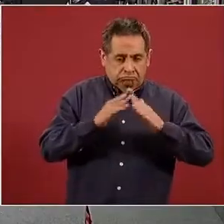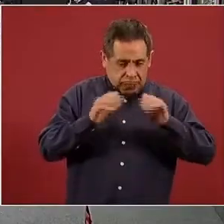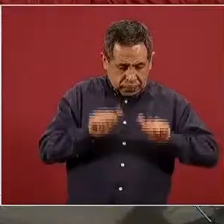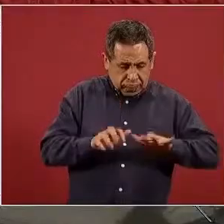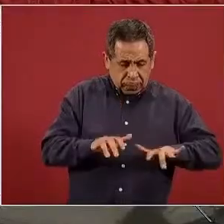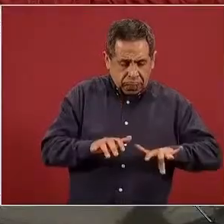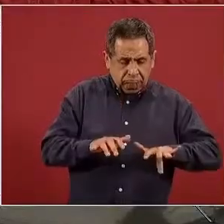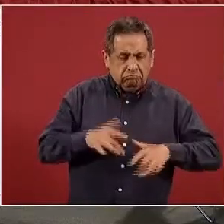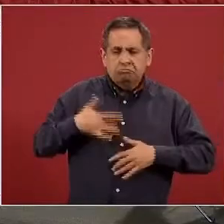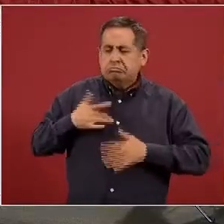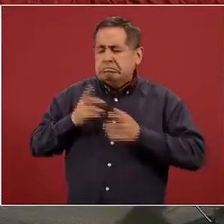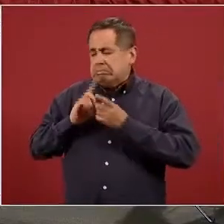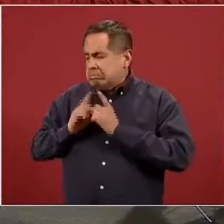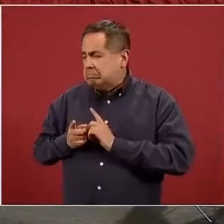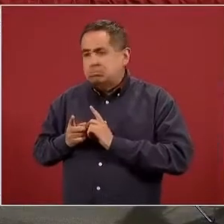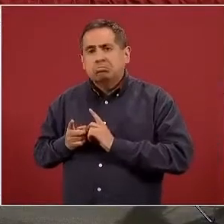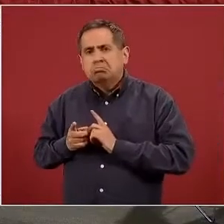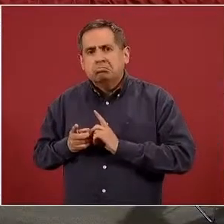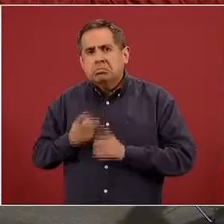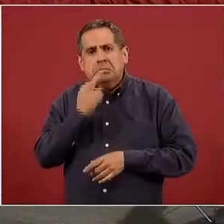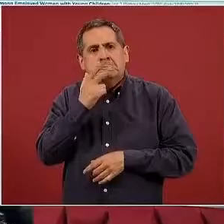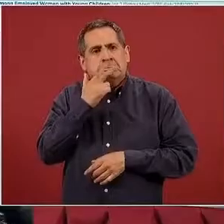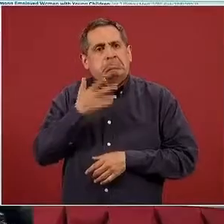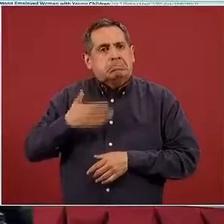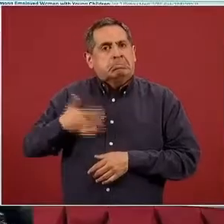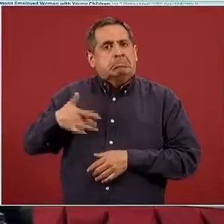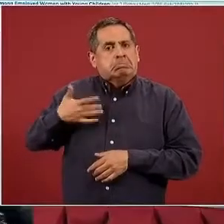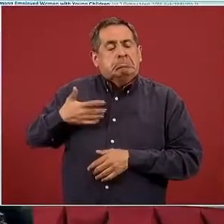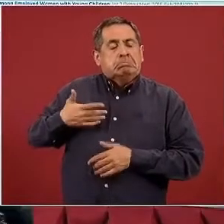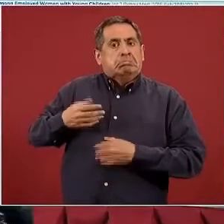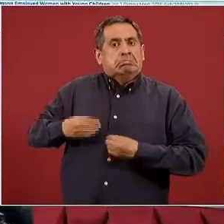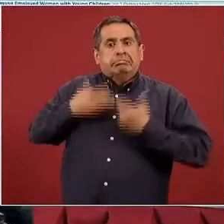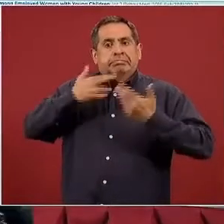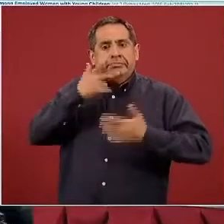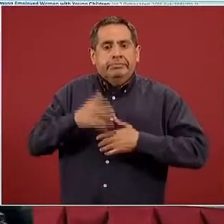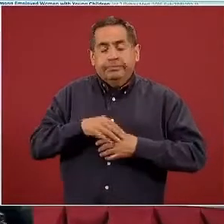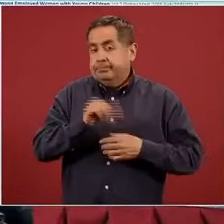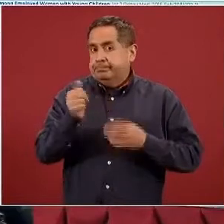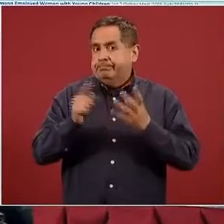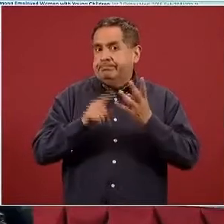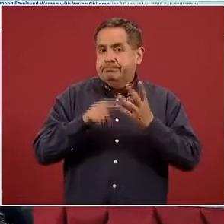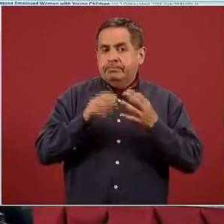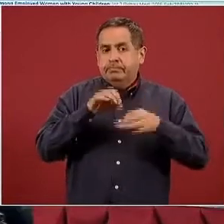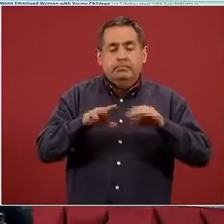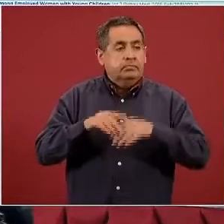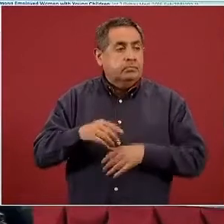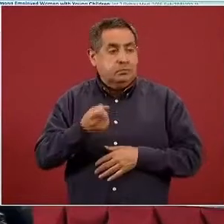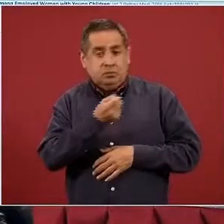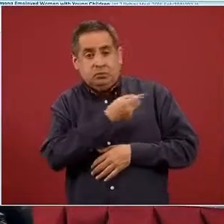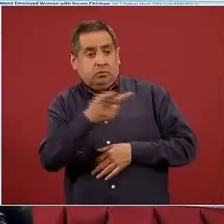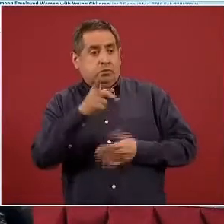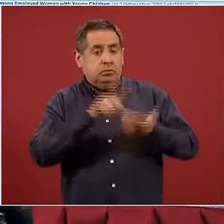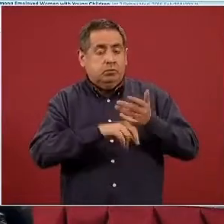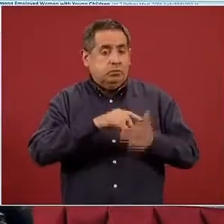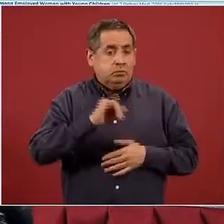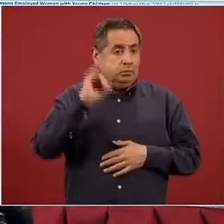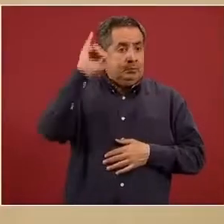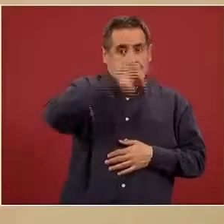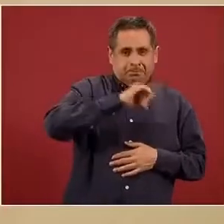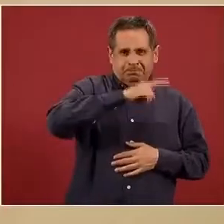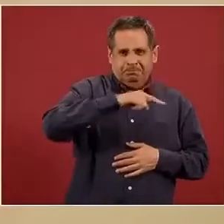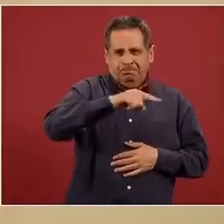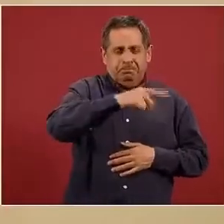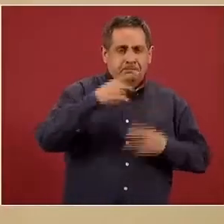y de depresión. Pero hay otra situación que sucedió. Realmente muchos jefes o muchas personas no se